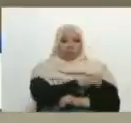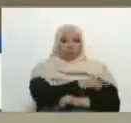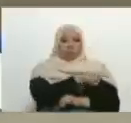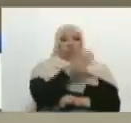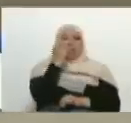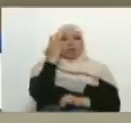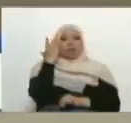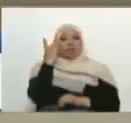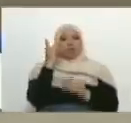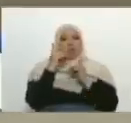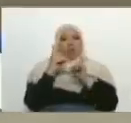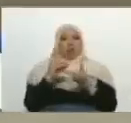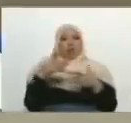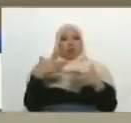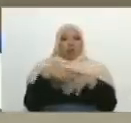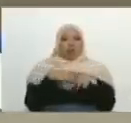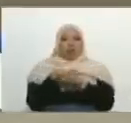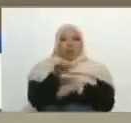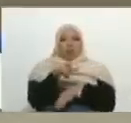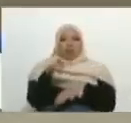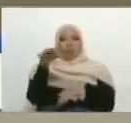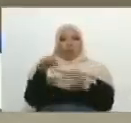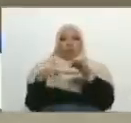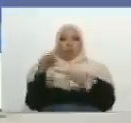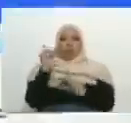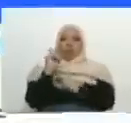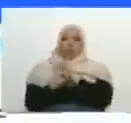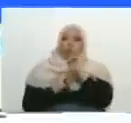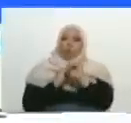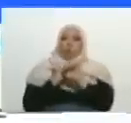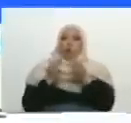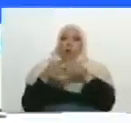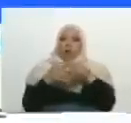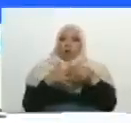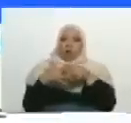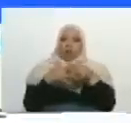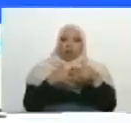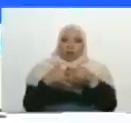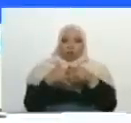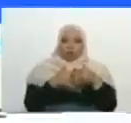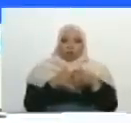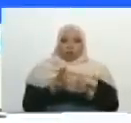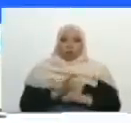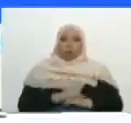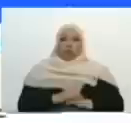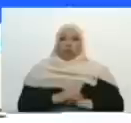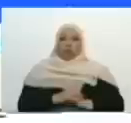cómo se designan los integrantes de la Corte Suprema de los Estados Unidos.